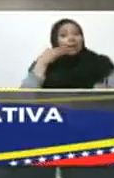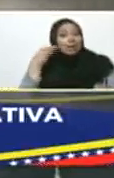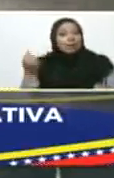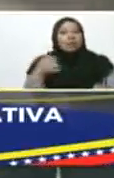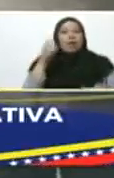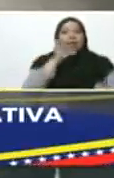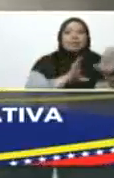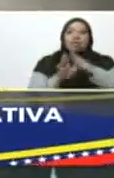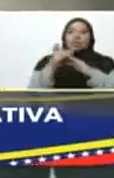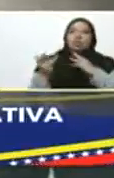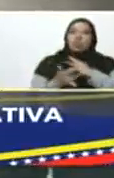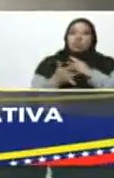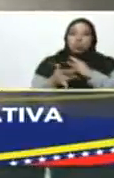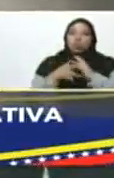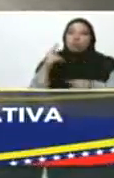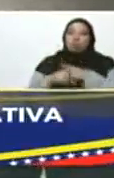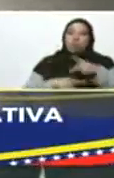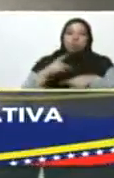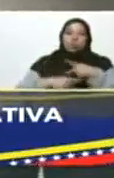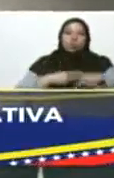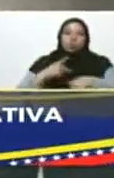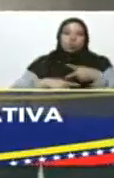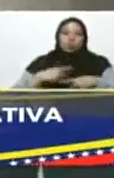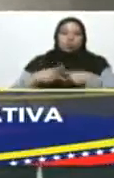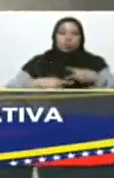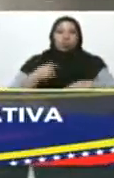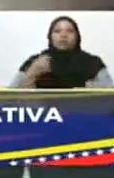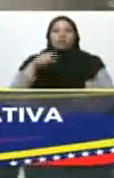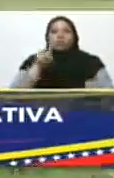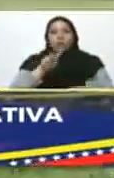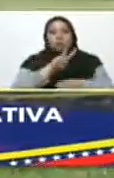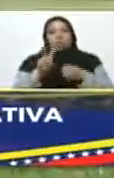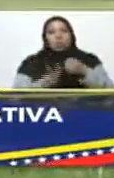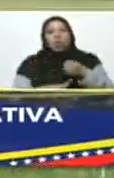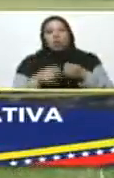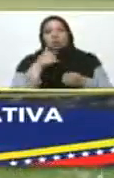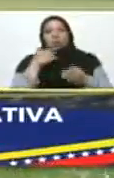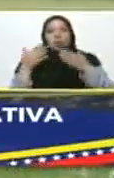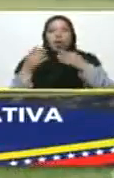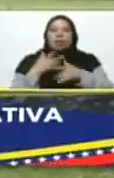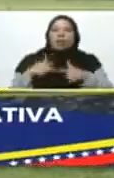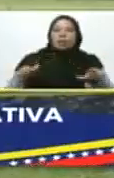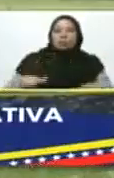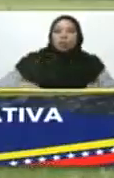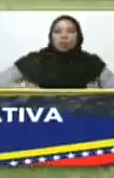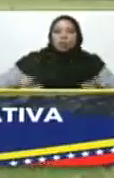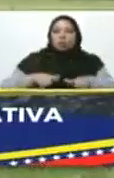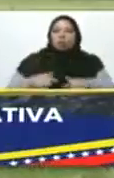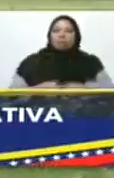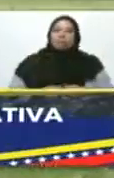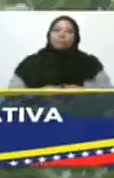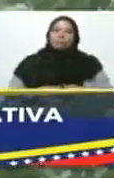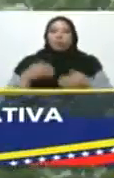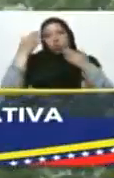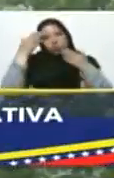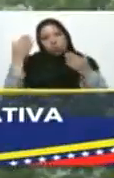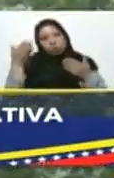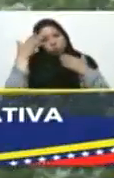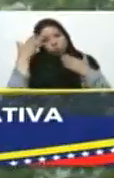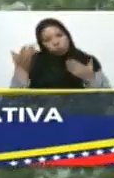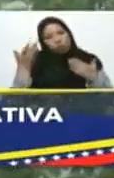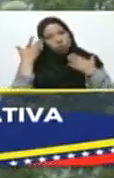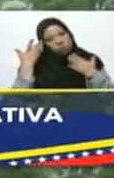con respecto a la producción agrícola. Pero quiero que el viceministro nos dé su palabra en referencia a este pase, presidente. Un saludo, presidente, un